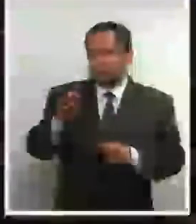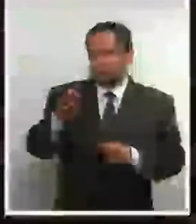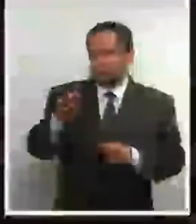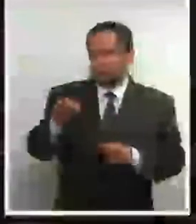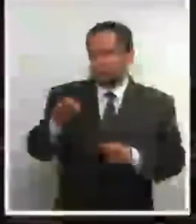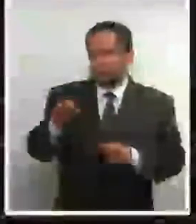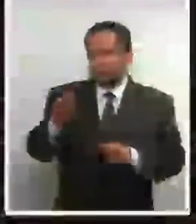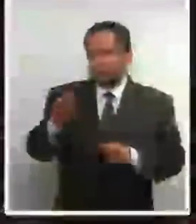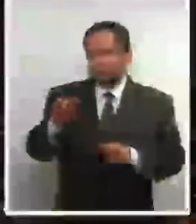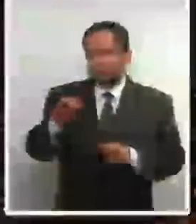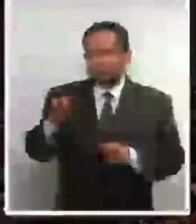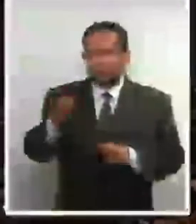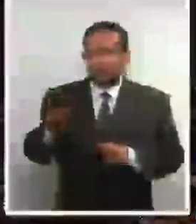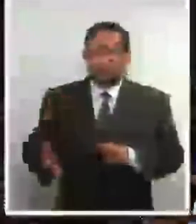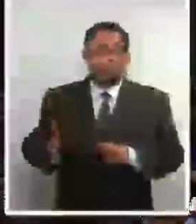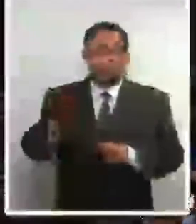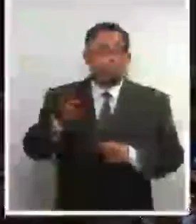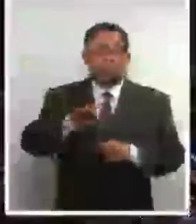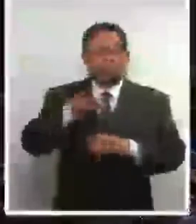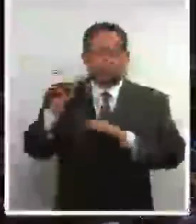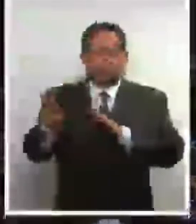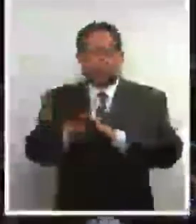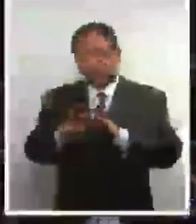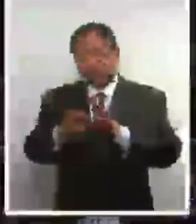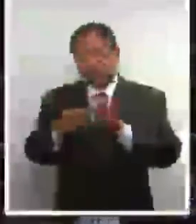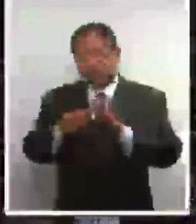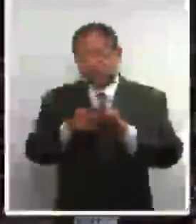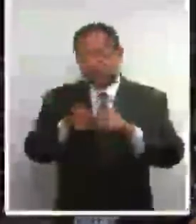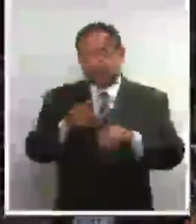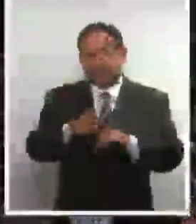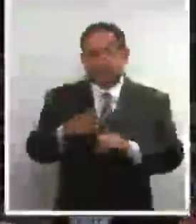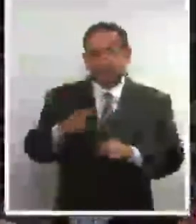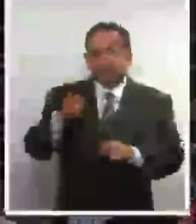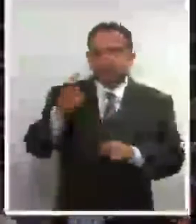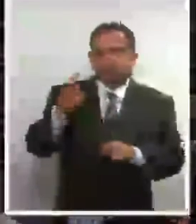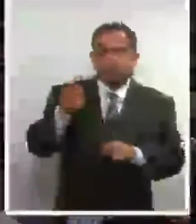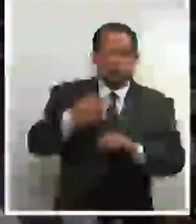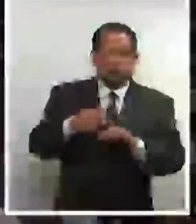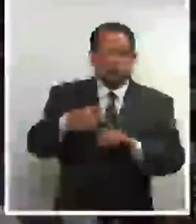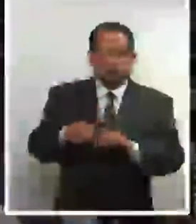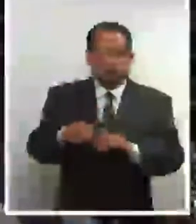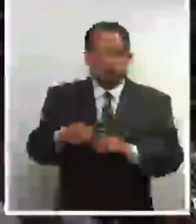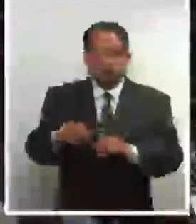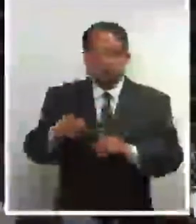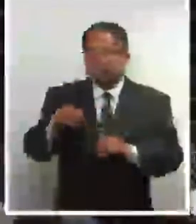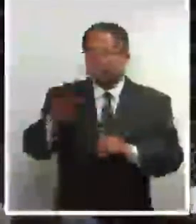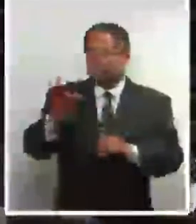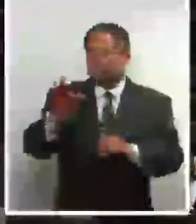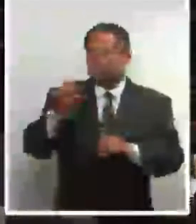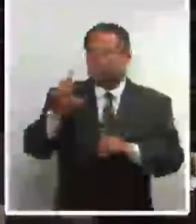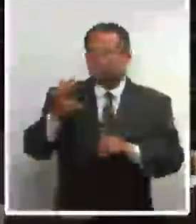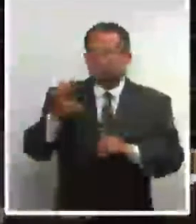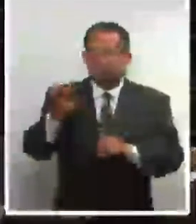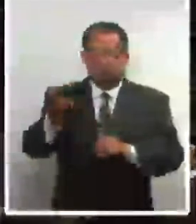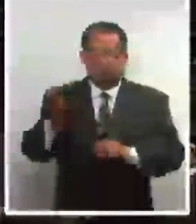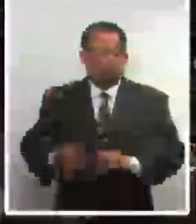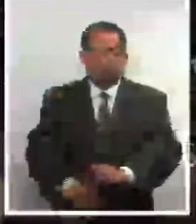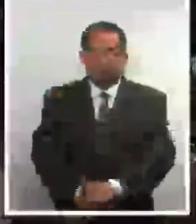Bernardo Batis para presentar su reserva a los numerales 1 al artículo 48.